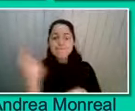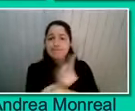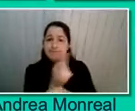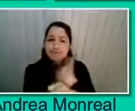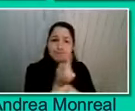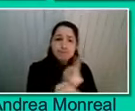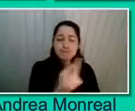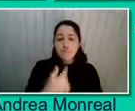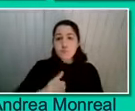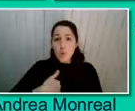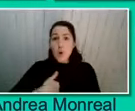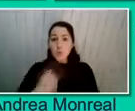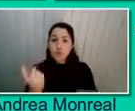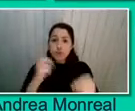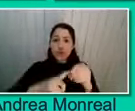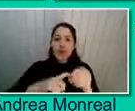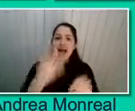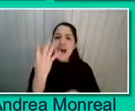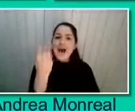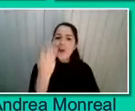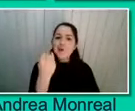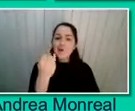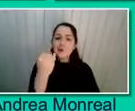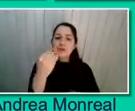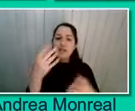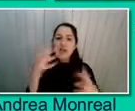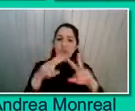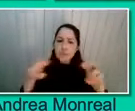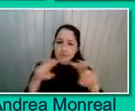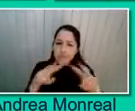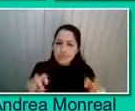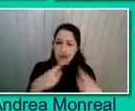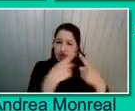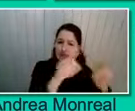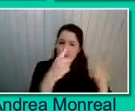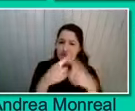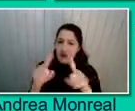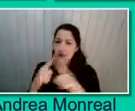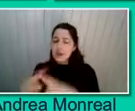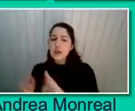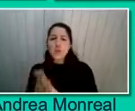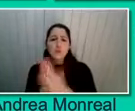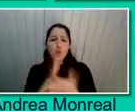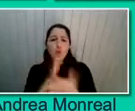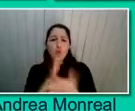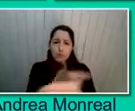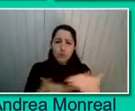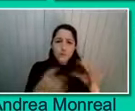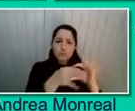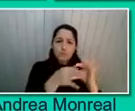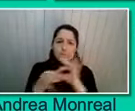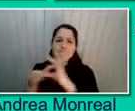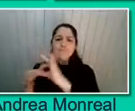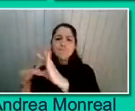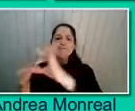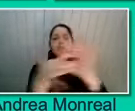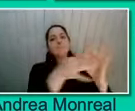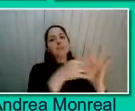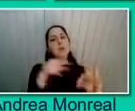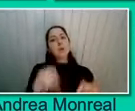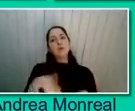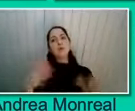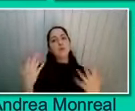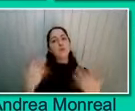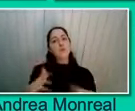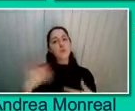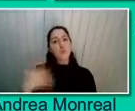están uniendo sus conocimientos para trabajar en conjunto. Eso yo creo que ha sido único. Y por